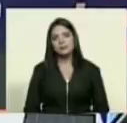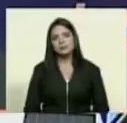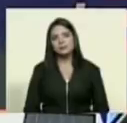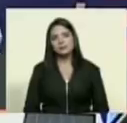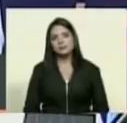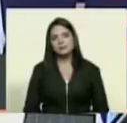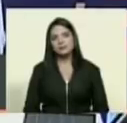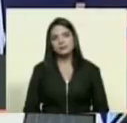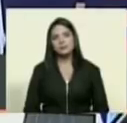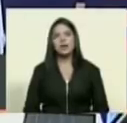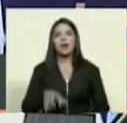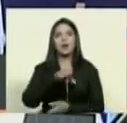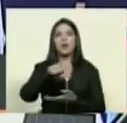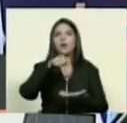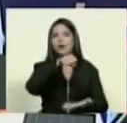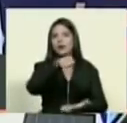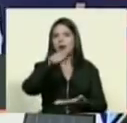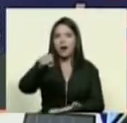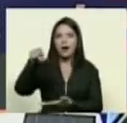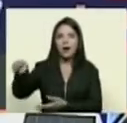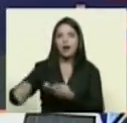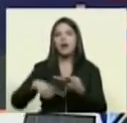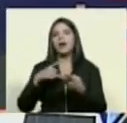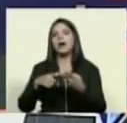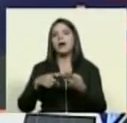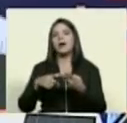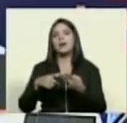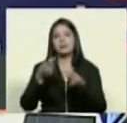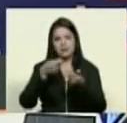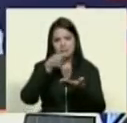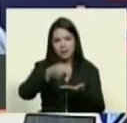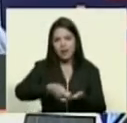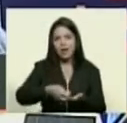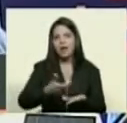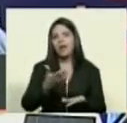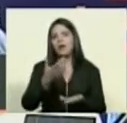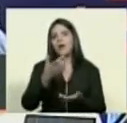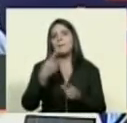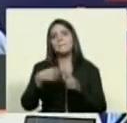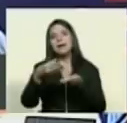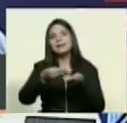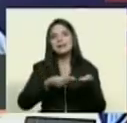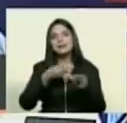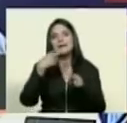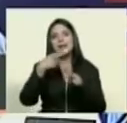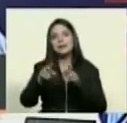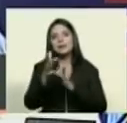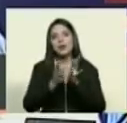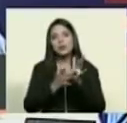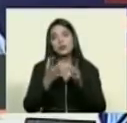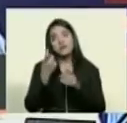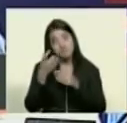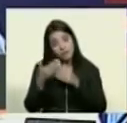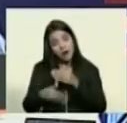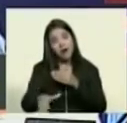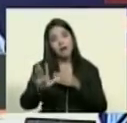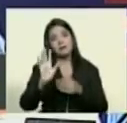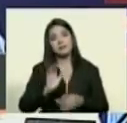Para eso los CLAP, para eso el bono navideño, el cestatique del Niño Jesús y lo que viene.